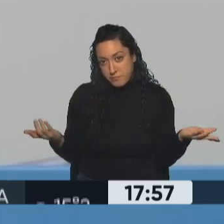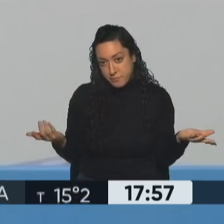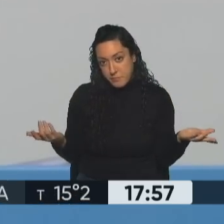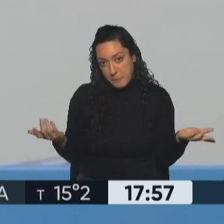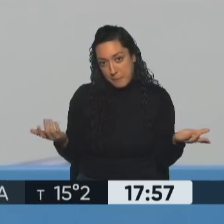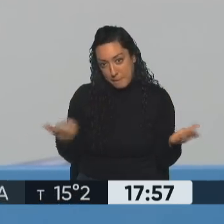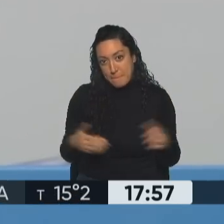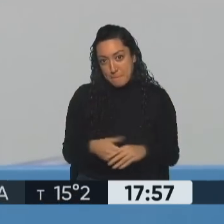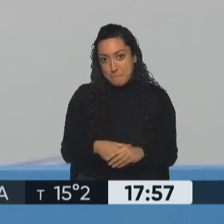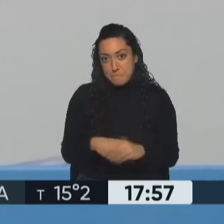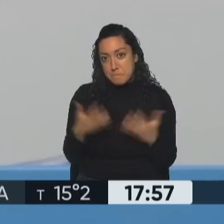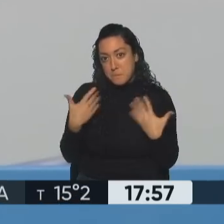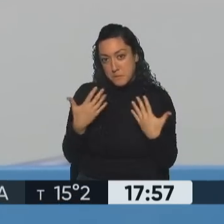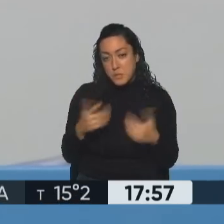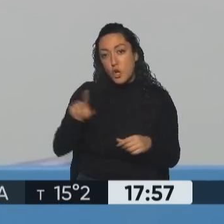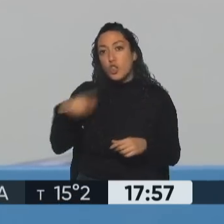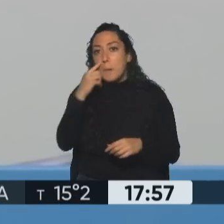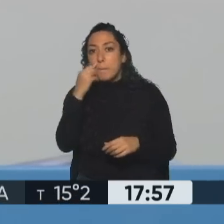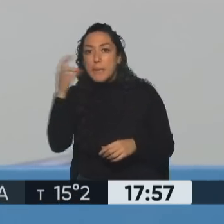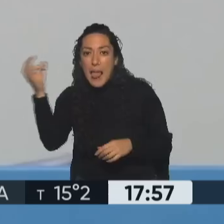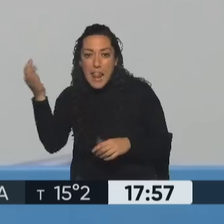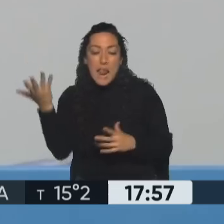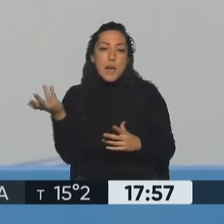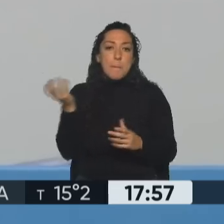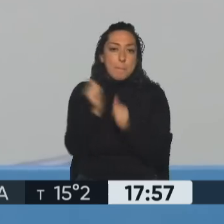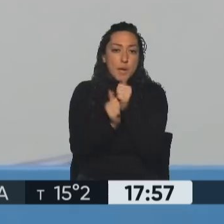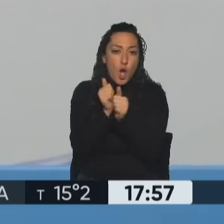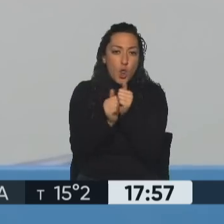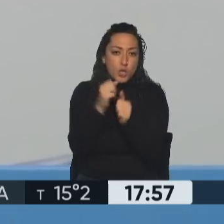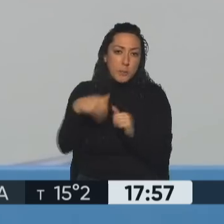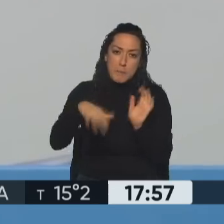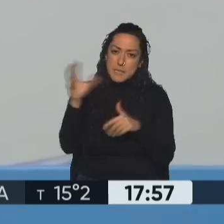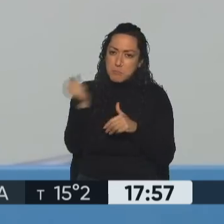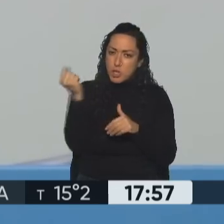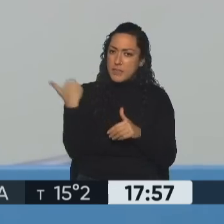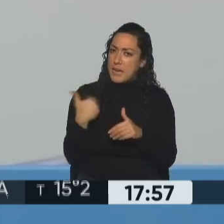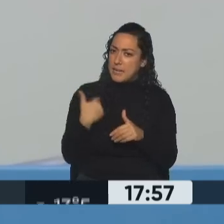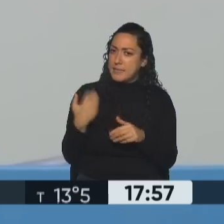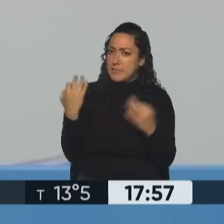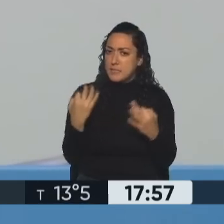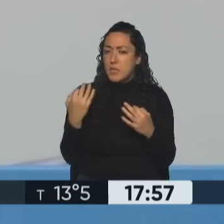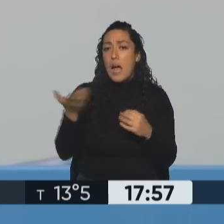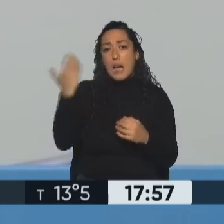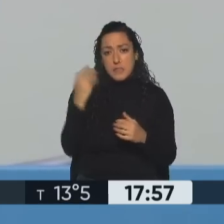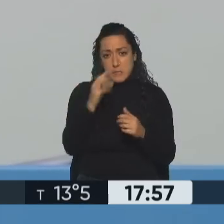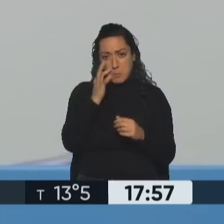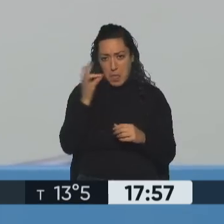dar otros ejemplos. Uno de la miel, que es un importante productor de miel, tal vez uno de los más importantes de la Argentina hoy, no producía